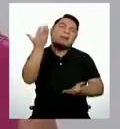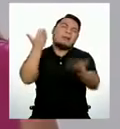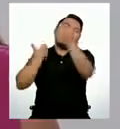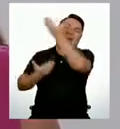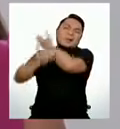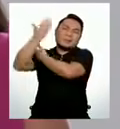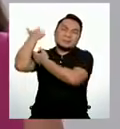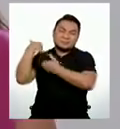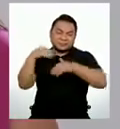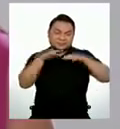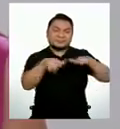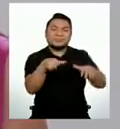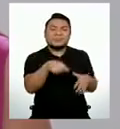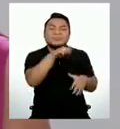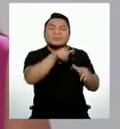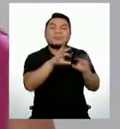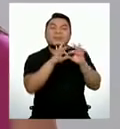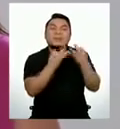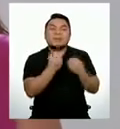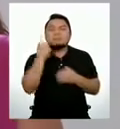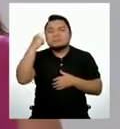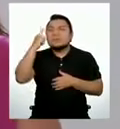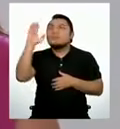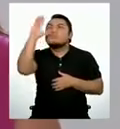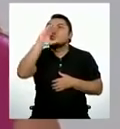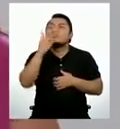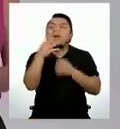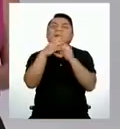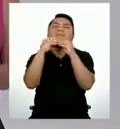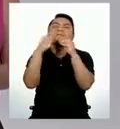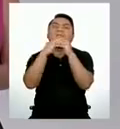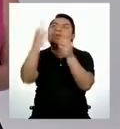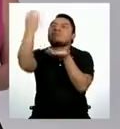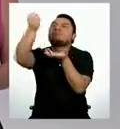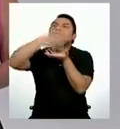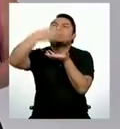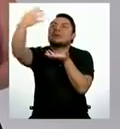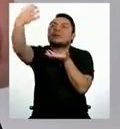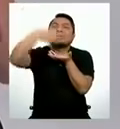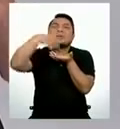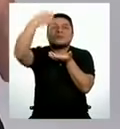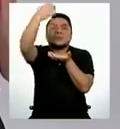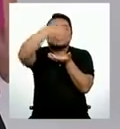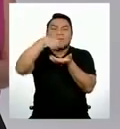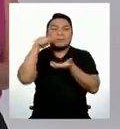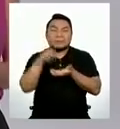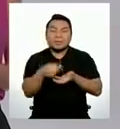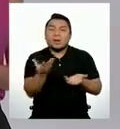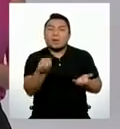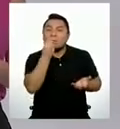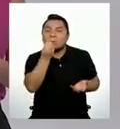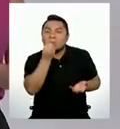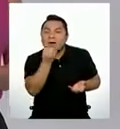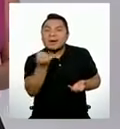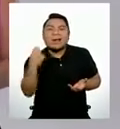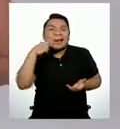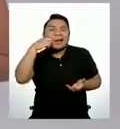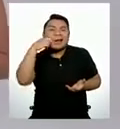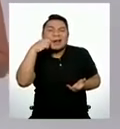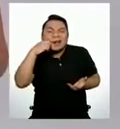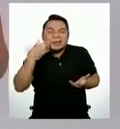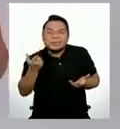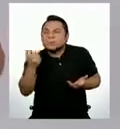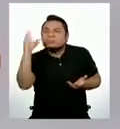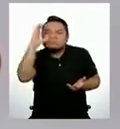que salir a recolectar los frutos frescos cada día. Y para poder comer algo de carne salían